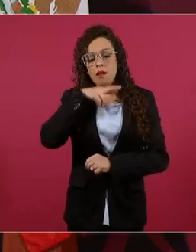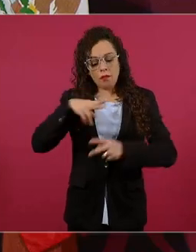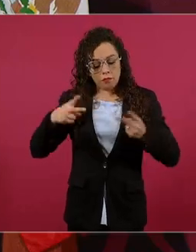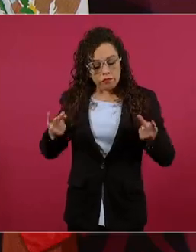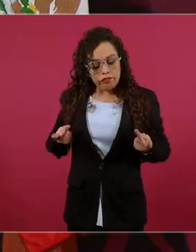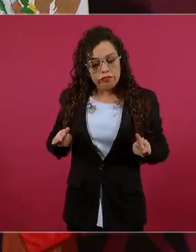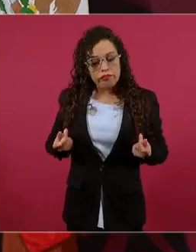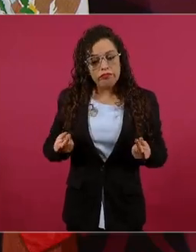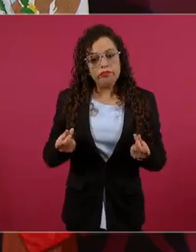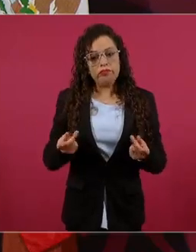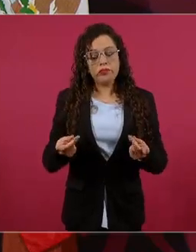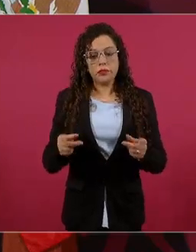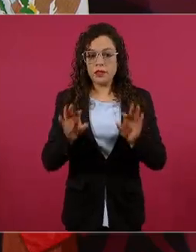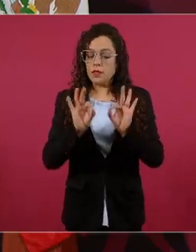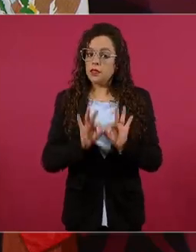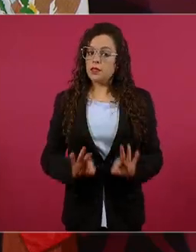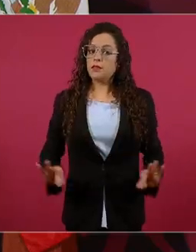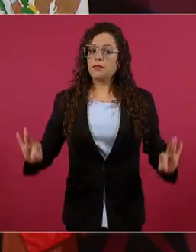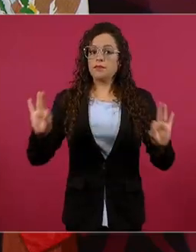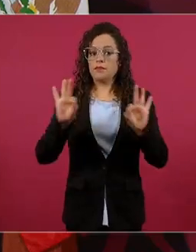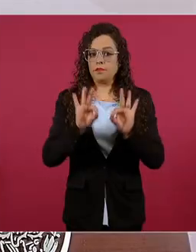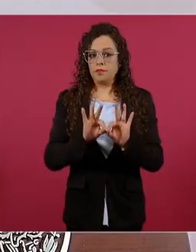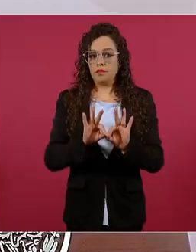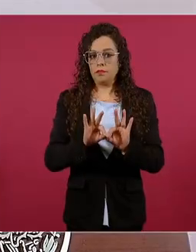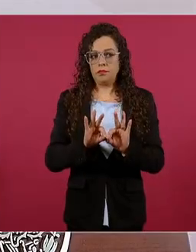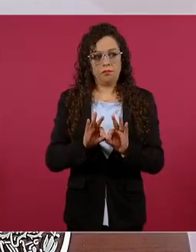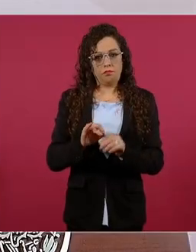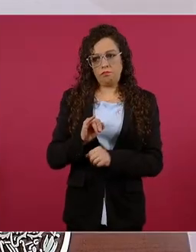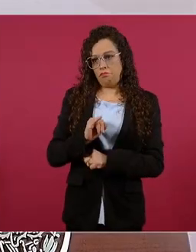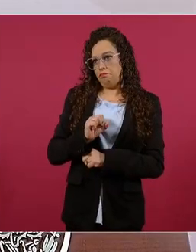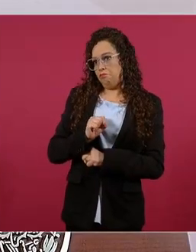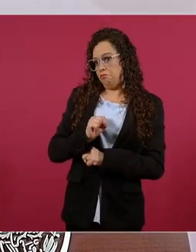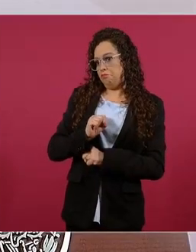que haya justicia, pues estoy de acuerdo,